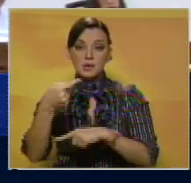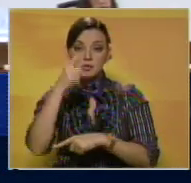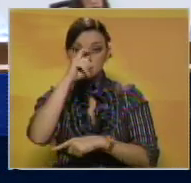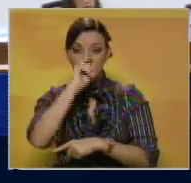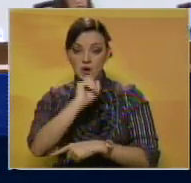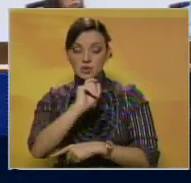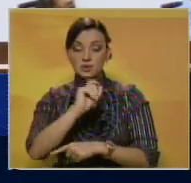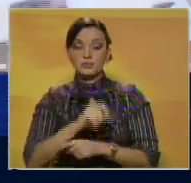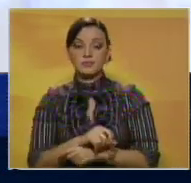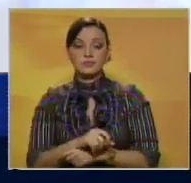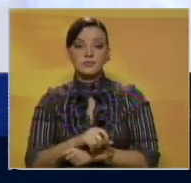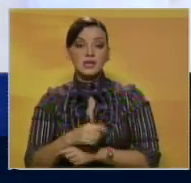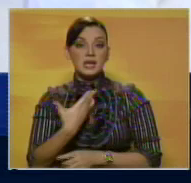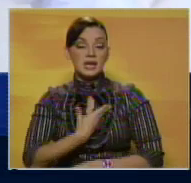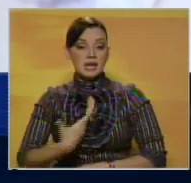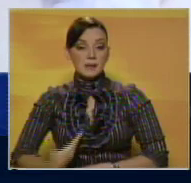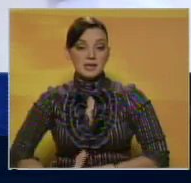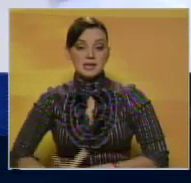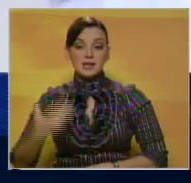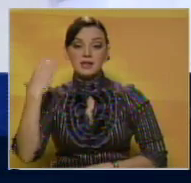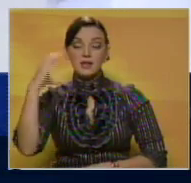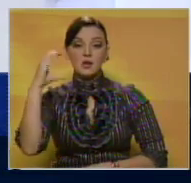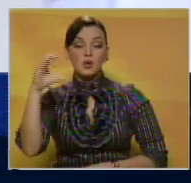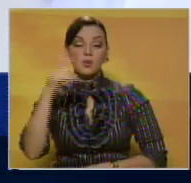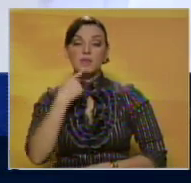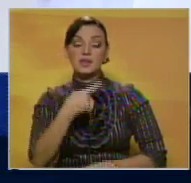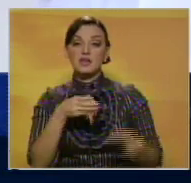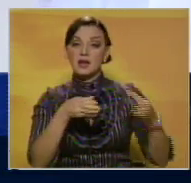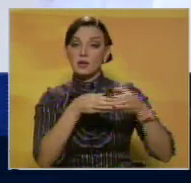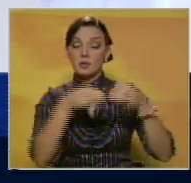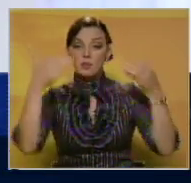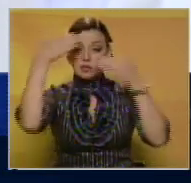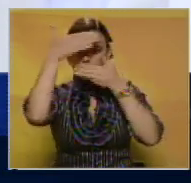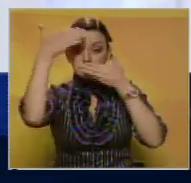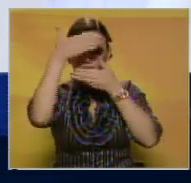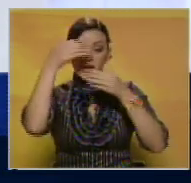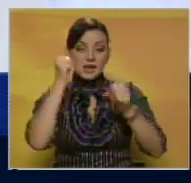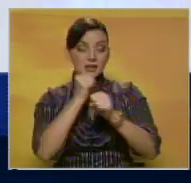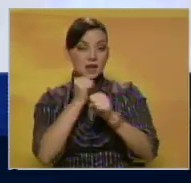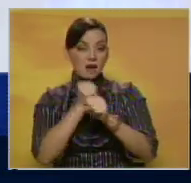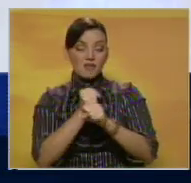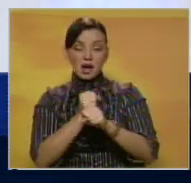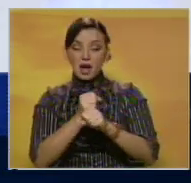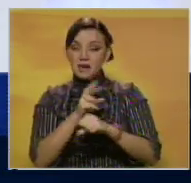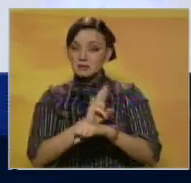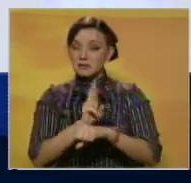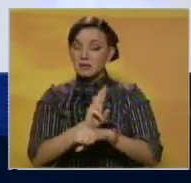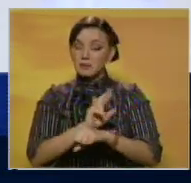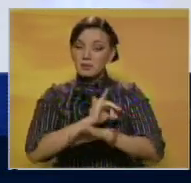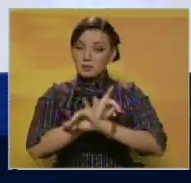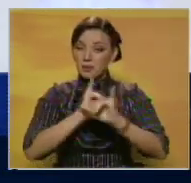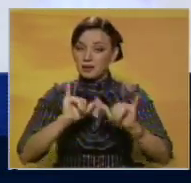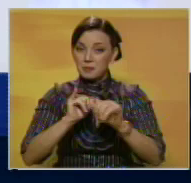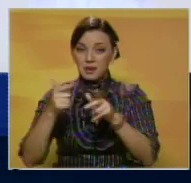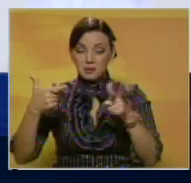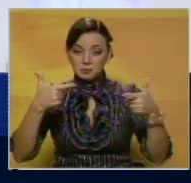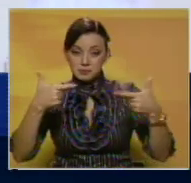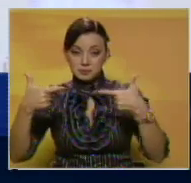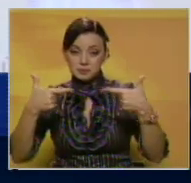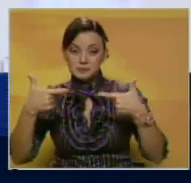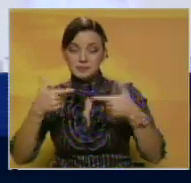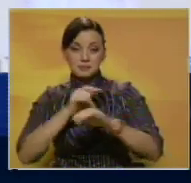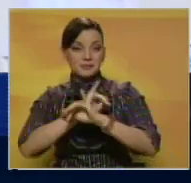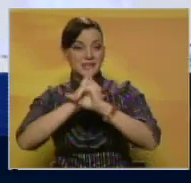mandatario colombiano afirmó que su gobierno y el grupo guerrillero trabajan para lograr lo más pronto posible el cese al fuego bilateral y